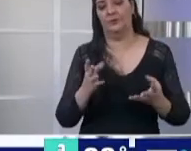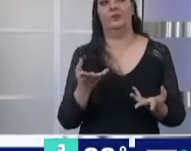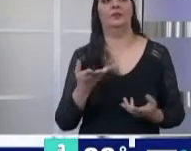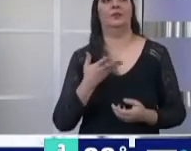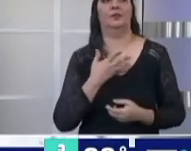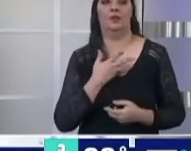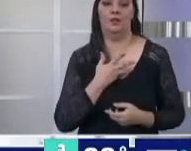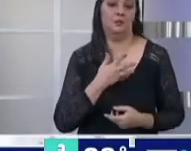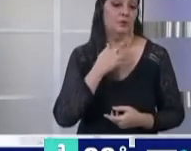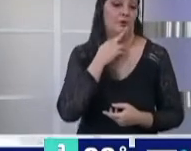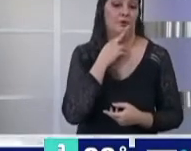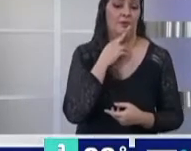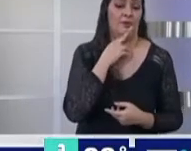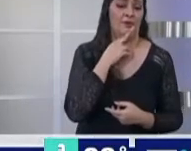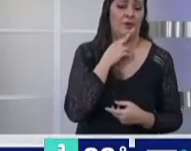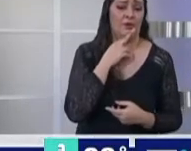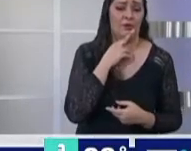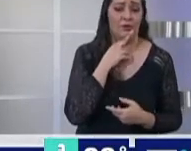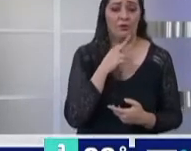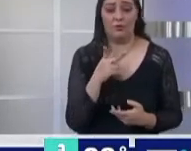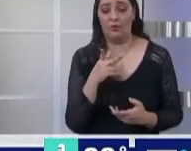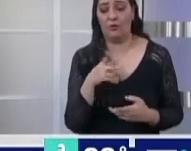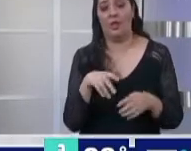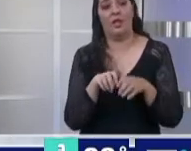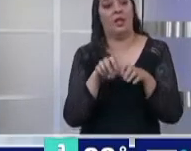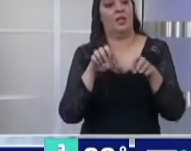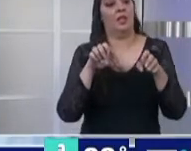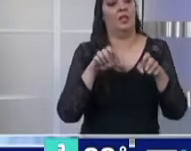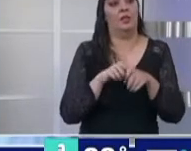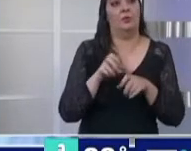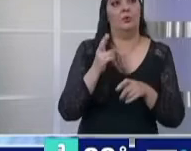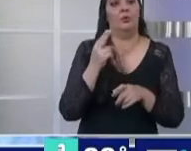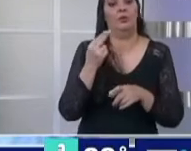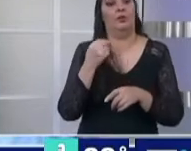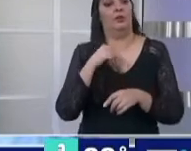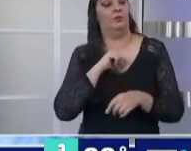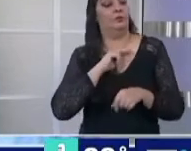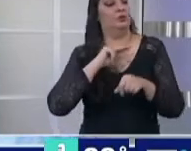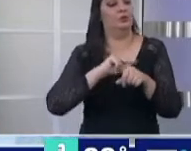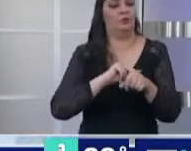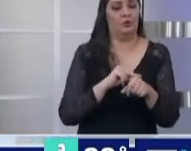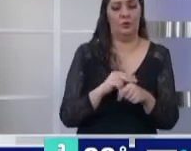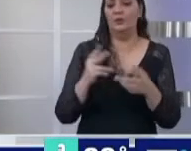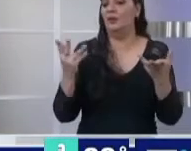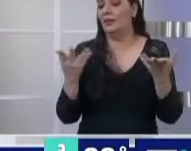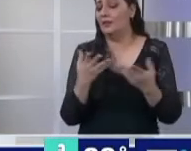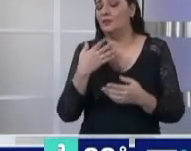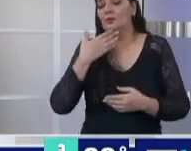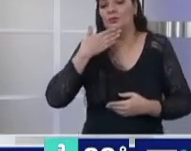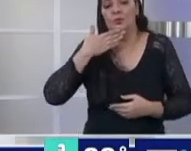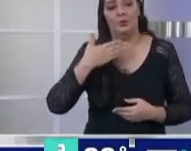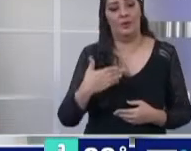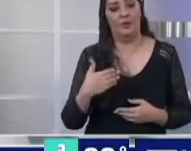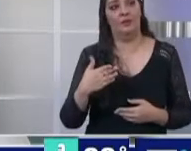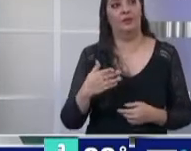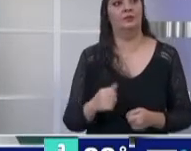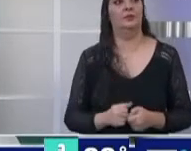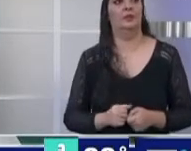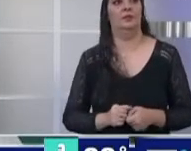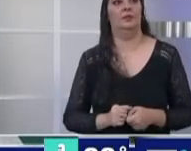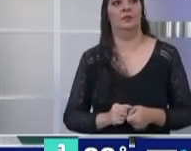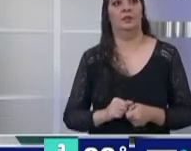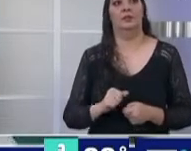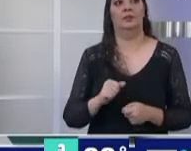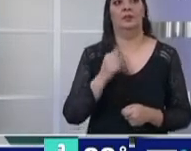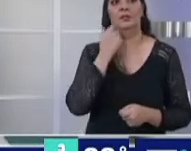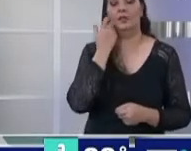la mejor profesión de este planeta. Lo han hecho muy bien y quiero que nos sigan ayudando. Quiero